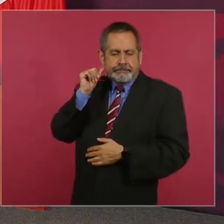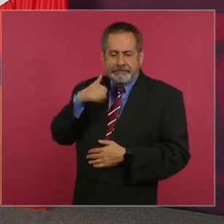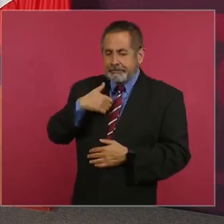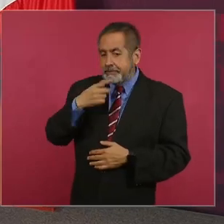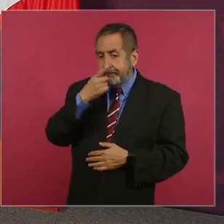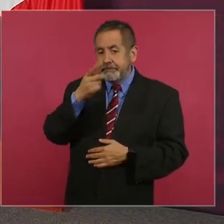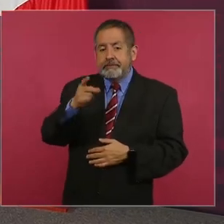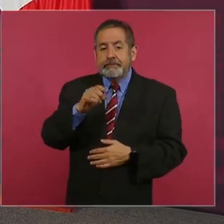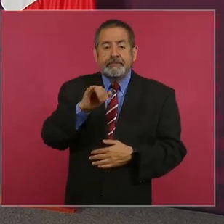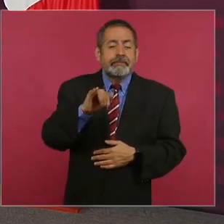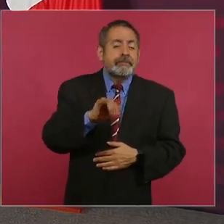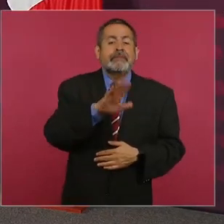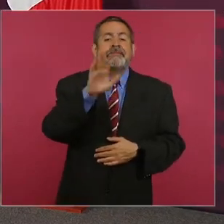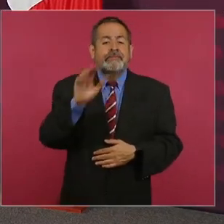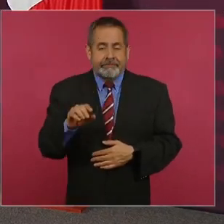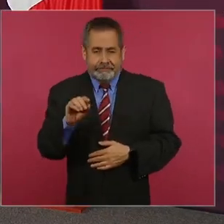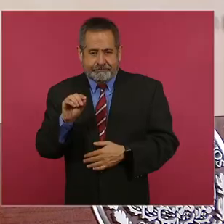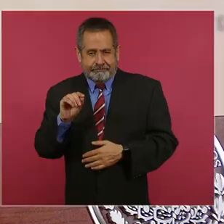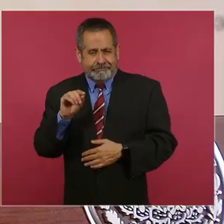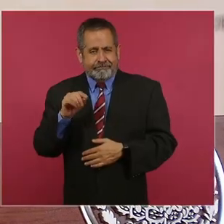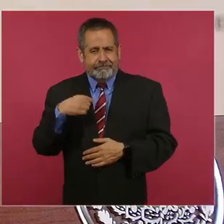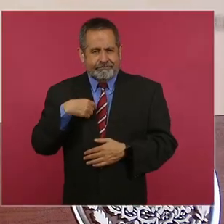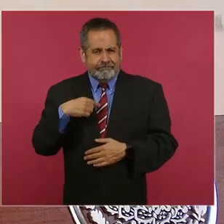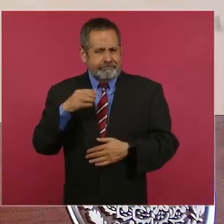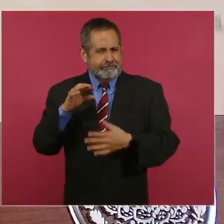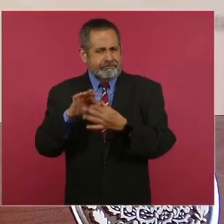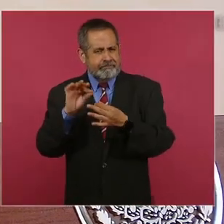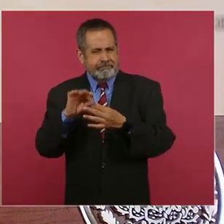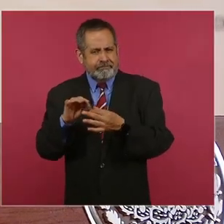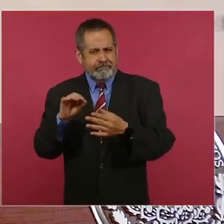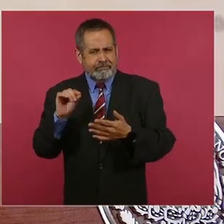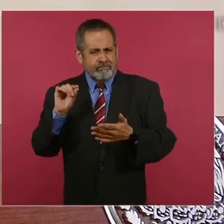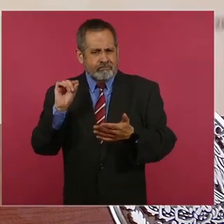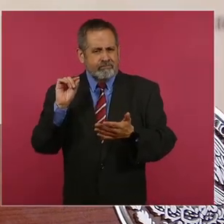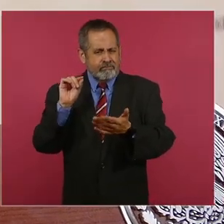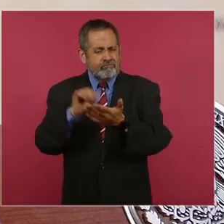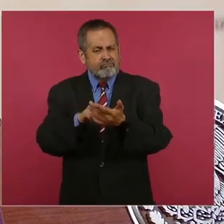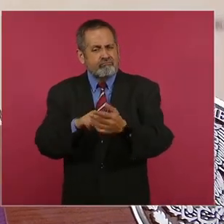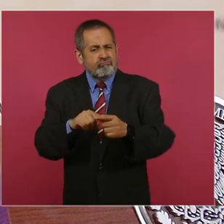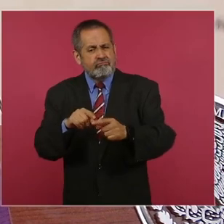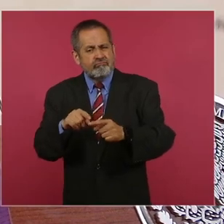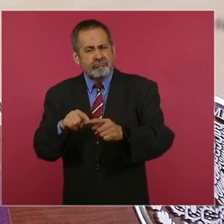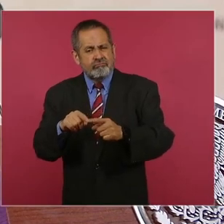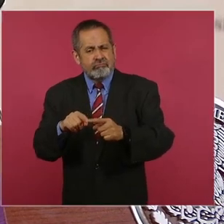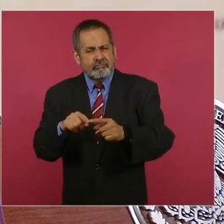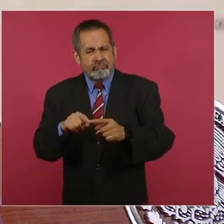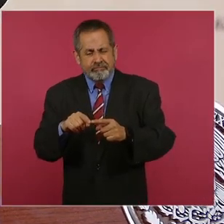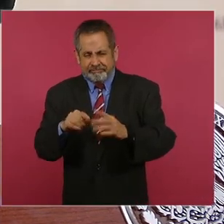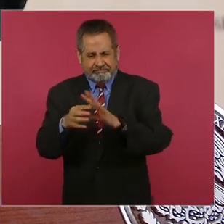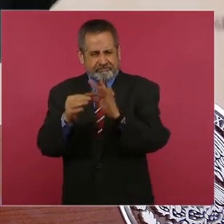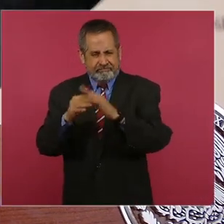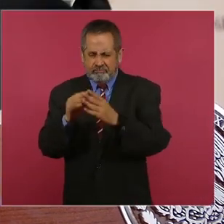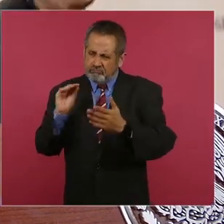de poner en el cañón, hicieron